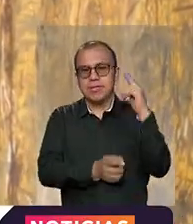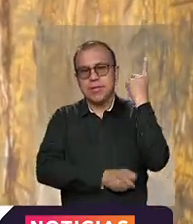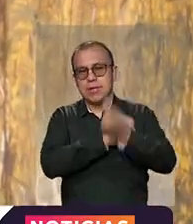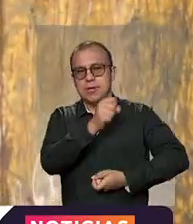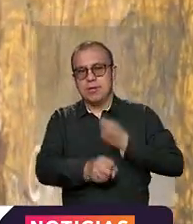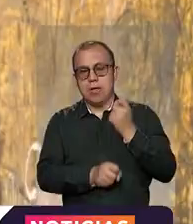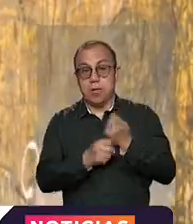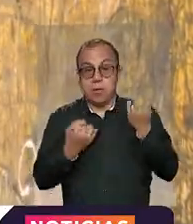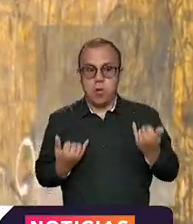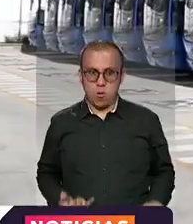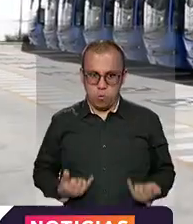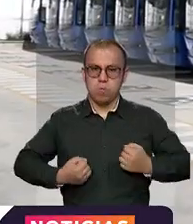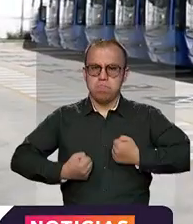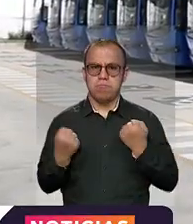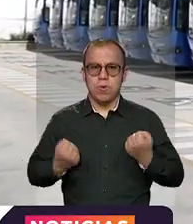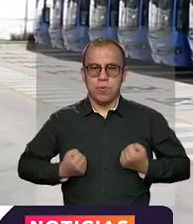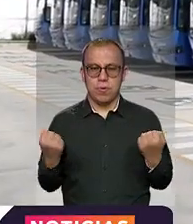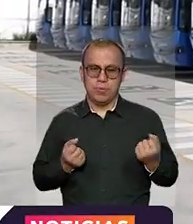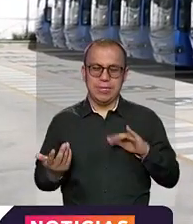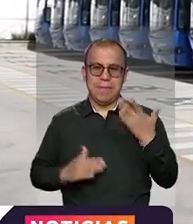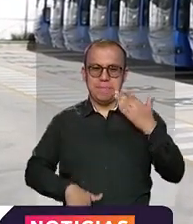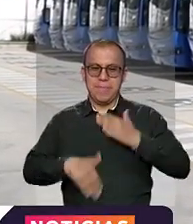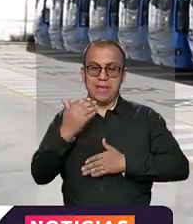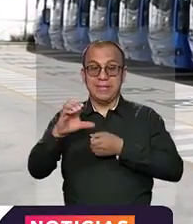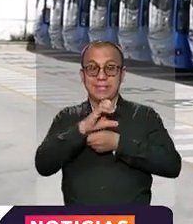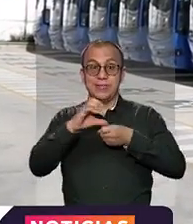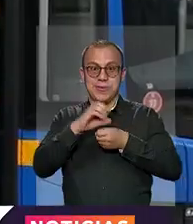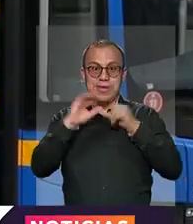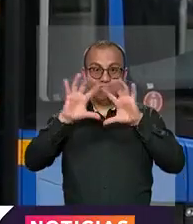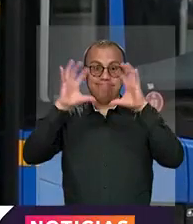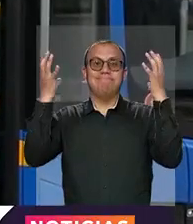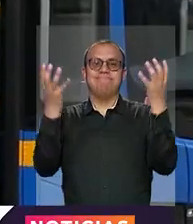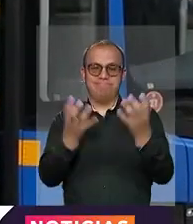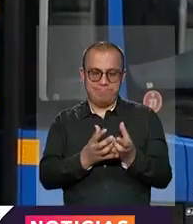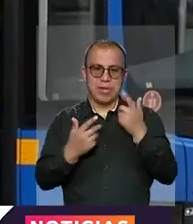al año. Actualmente, Bogotá se encuentra entre las primeras ciudades del mundo con mayor flota eléctrica.